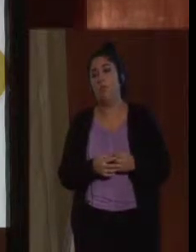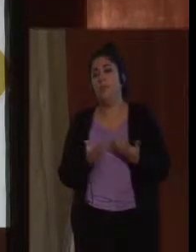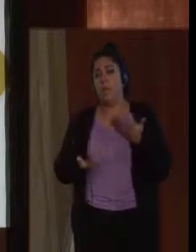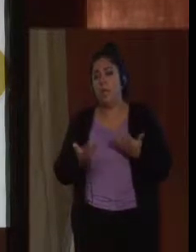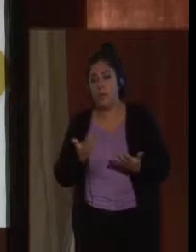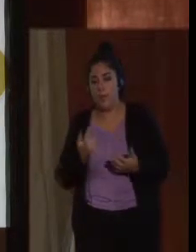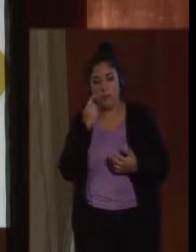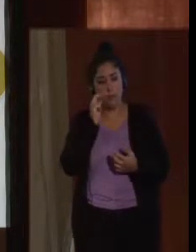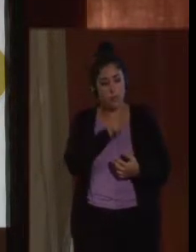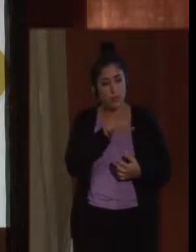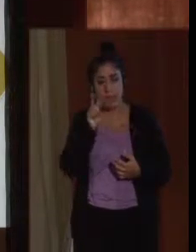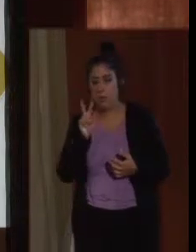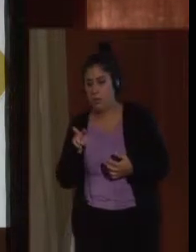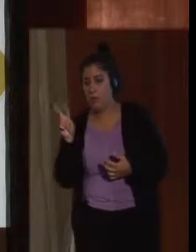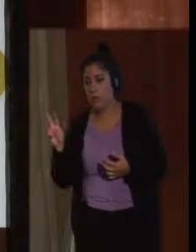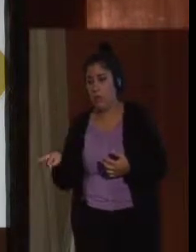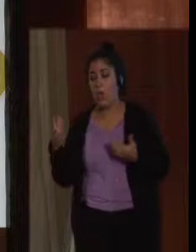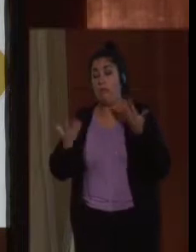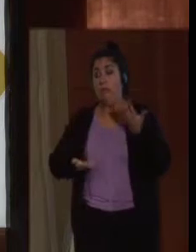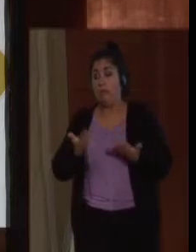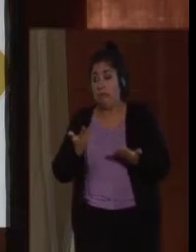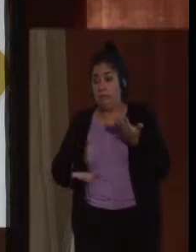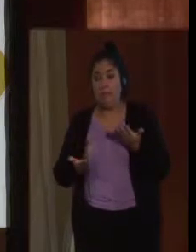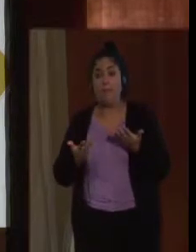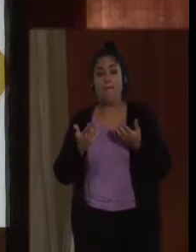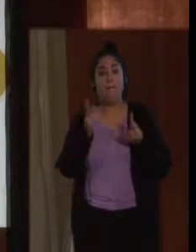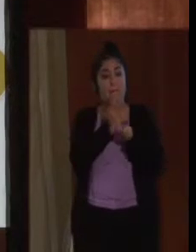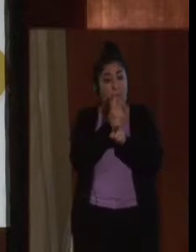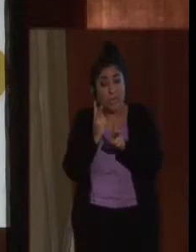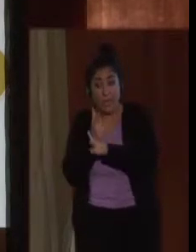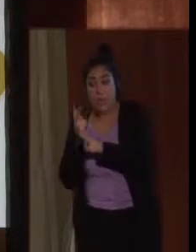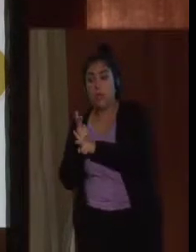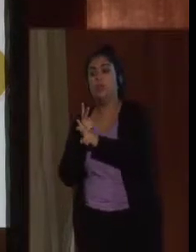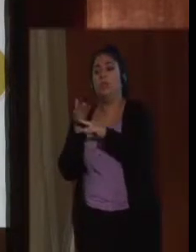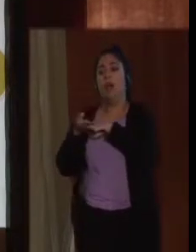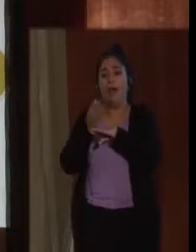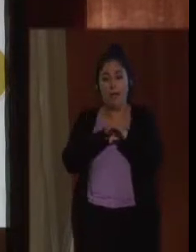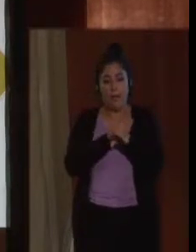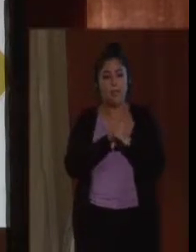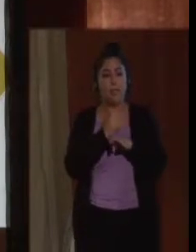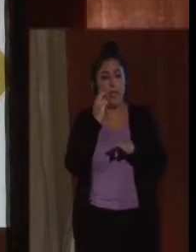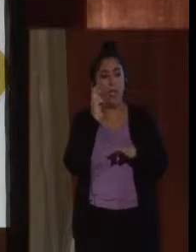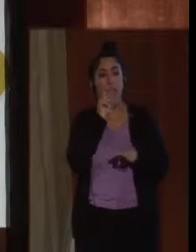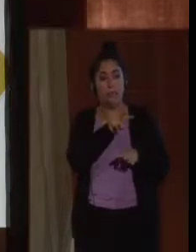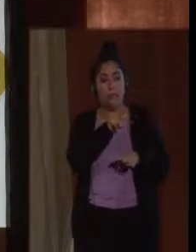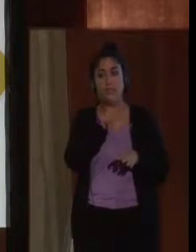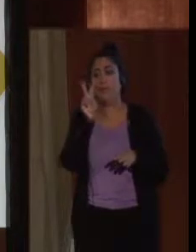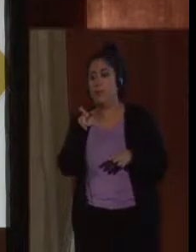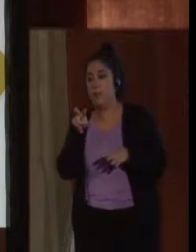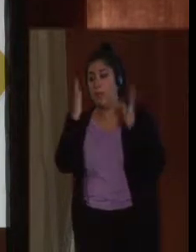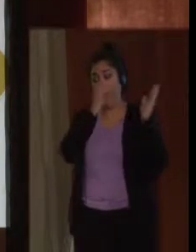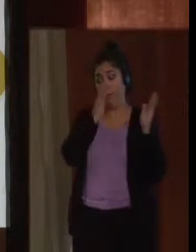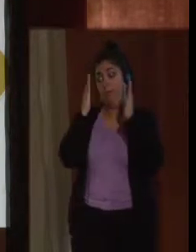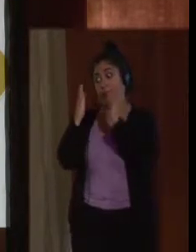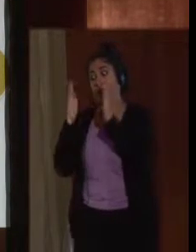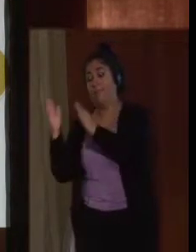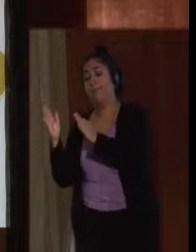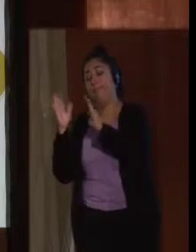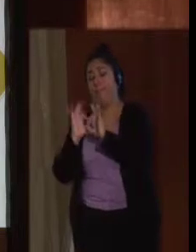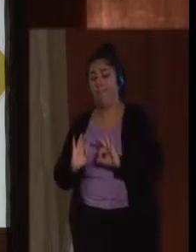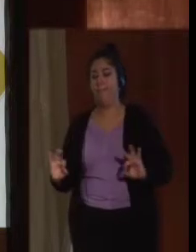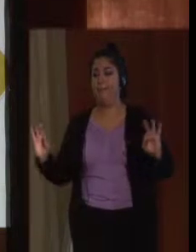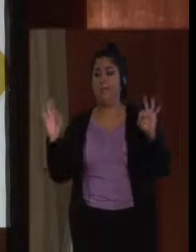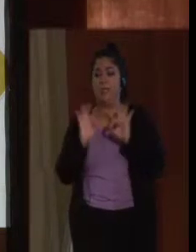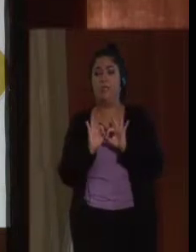la rentabilidad social. Fundamentalmente fue la razón para comenzar a trabajar el tema de la gestión del riesgo de